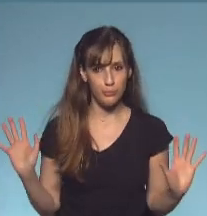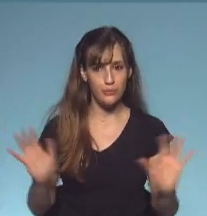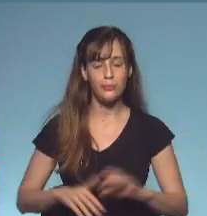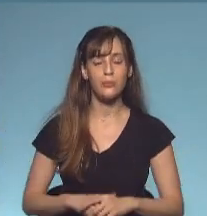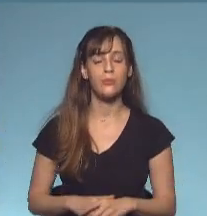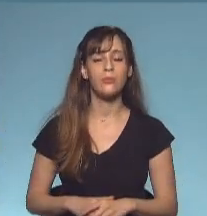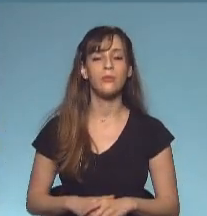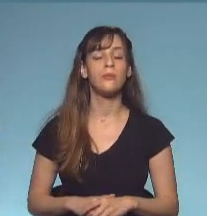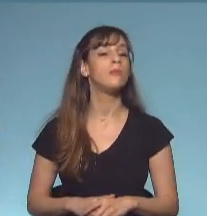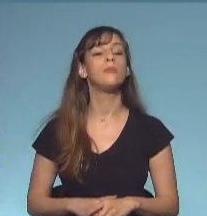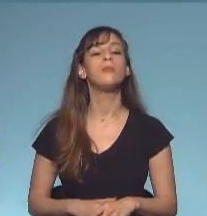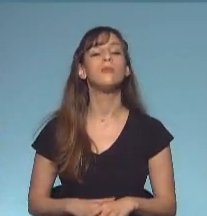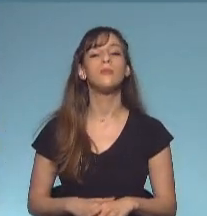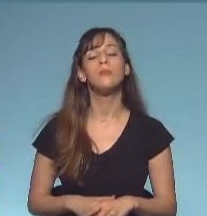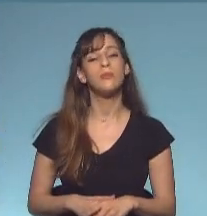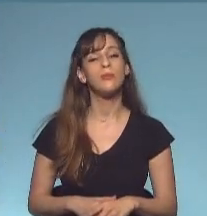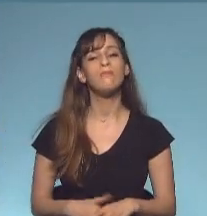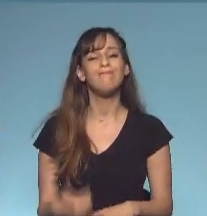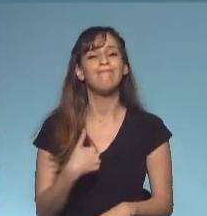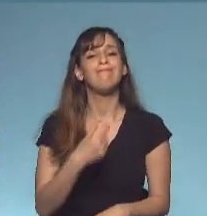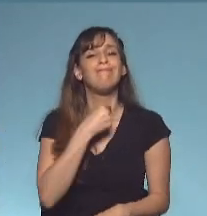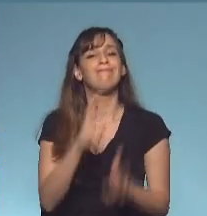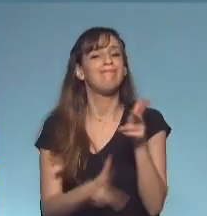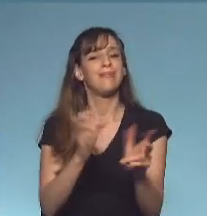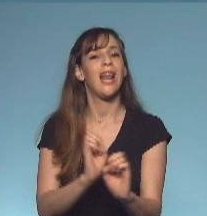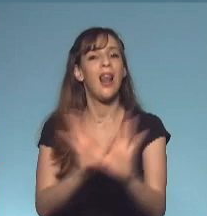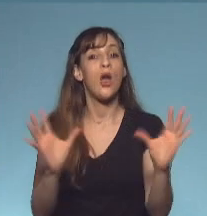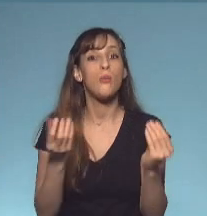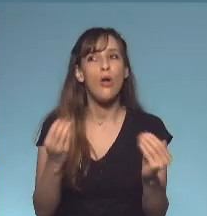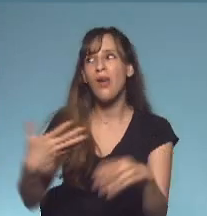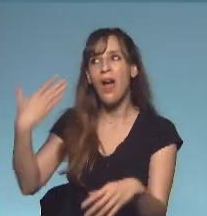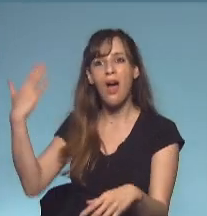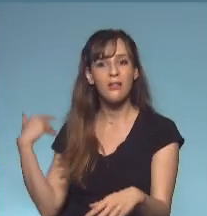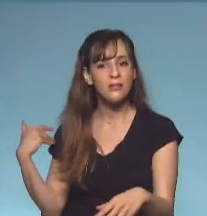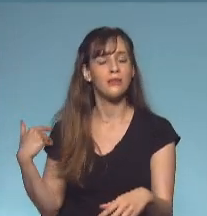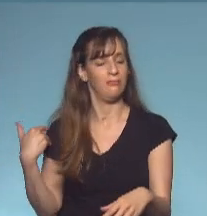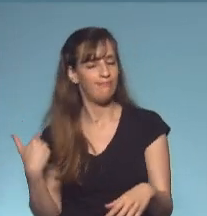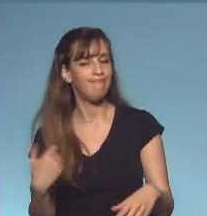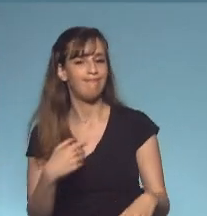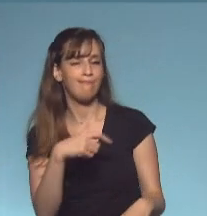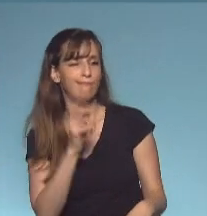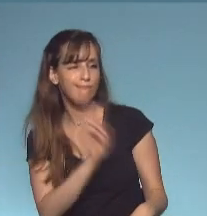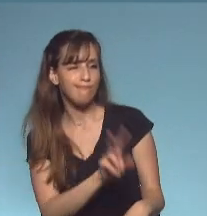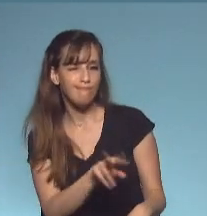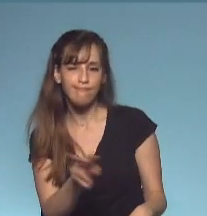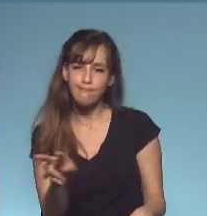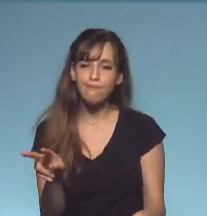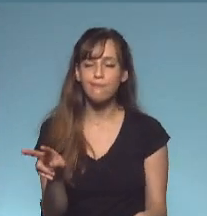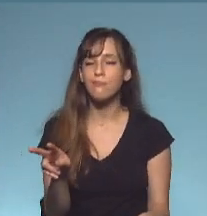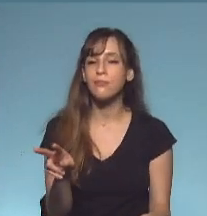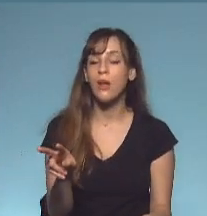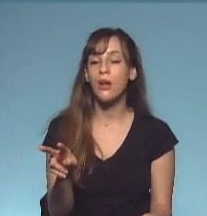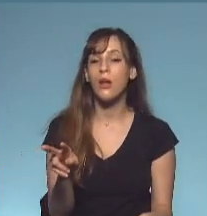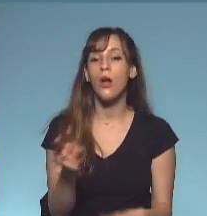quiero referir a esto porque veníamos hablando y veníamos viendo, como si